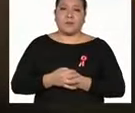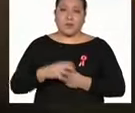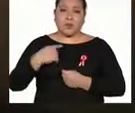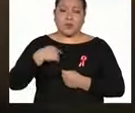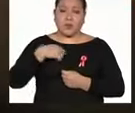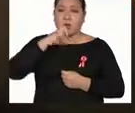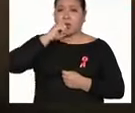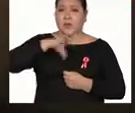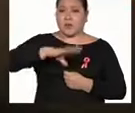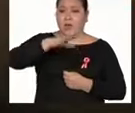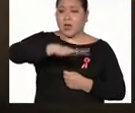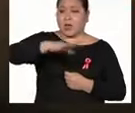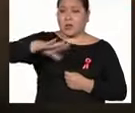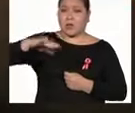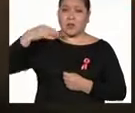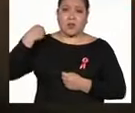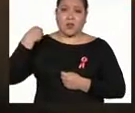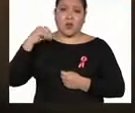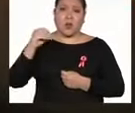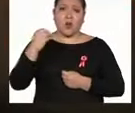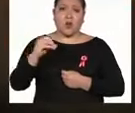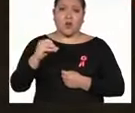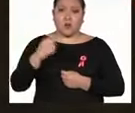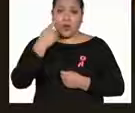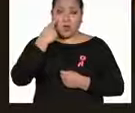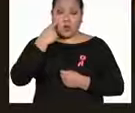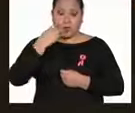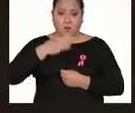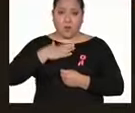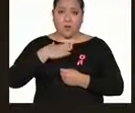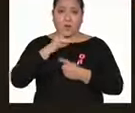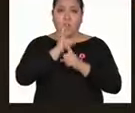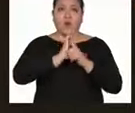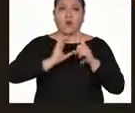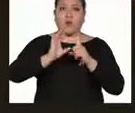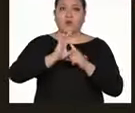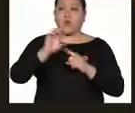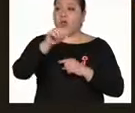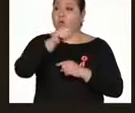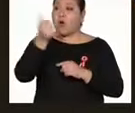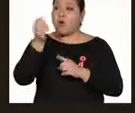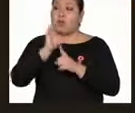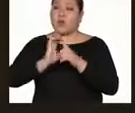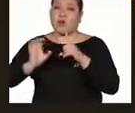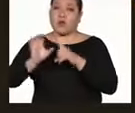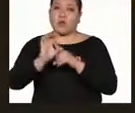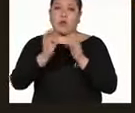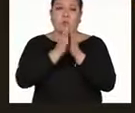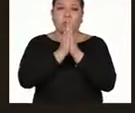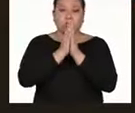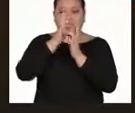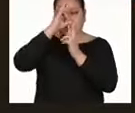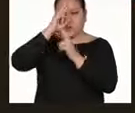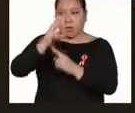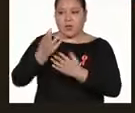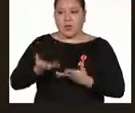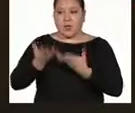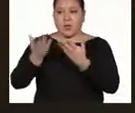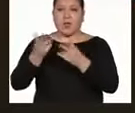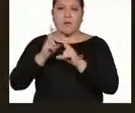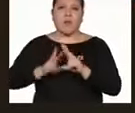Yo le diría a los niños y adolescentes que conozcan mi cultura y de otras culturas que la respeten y que la